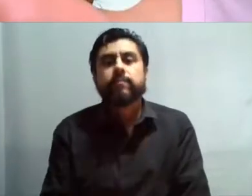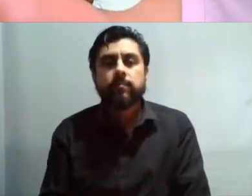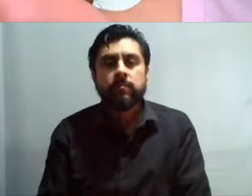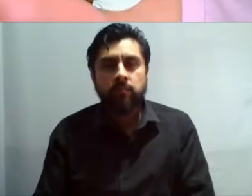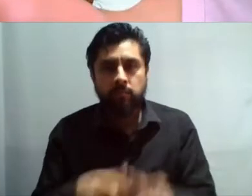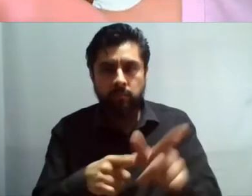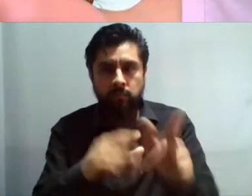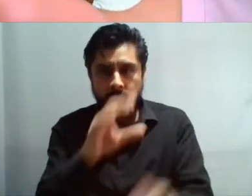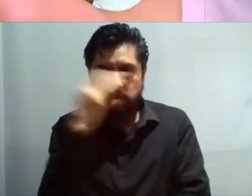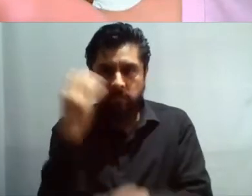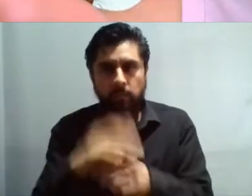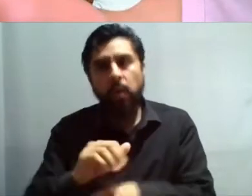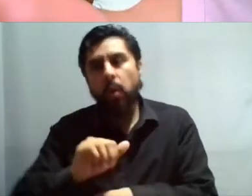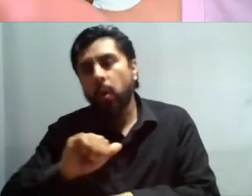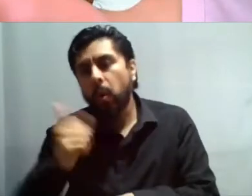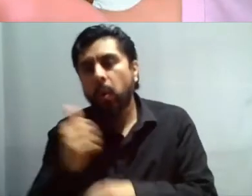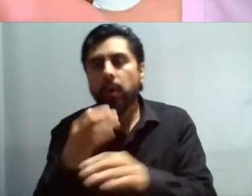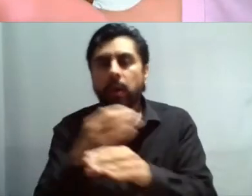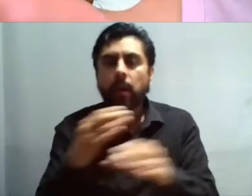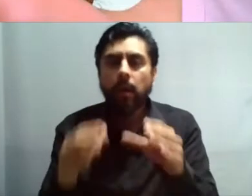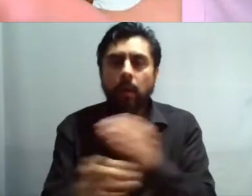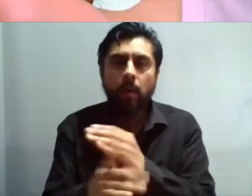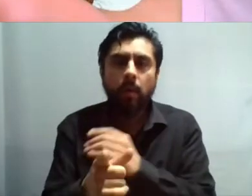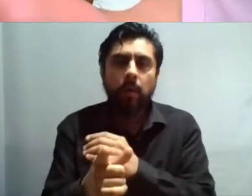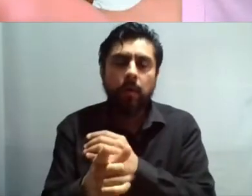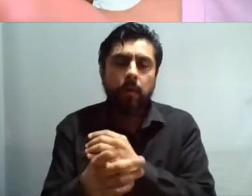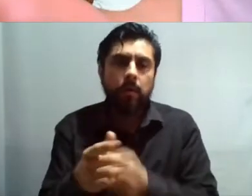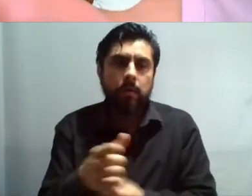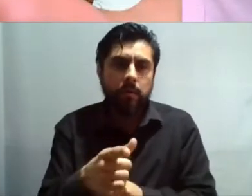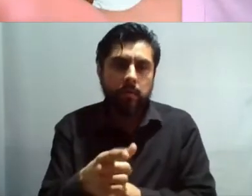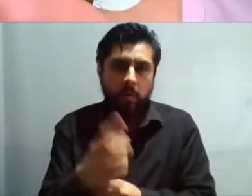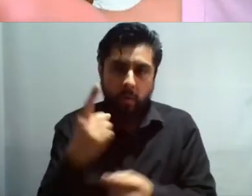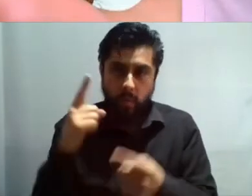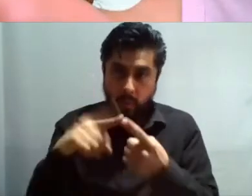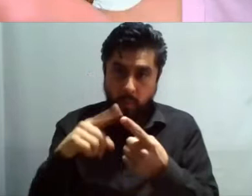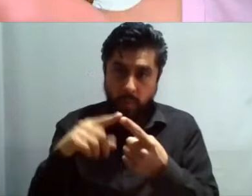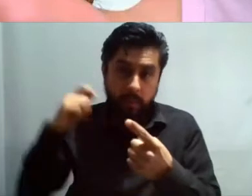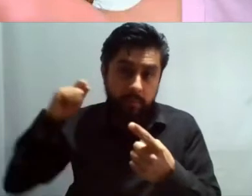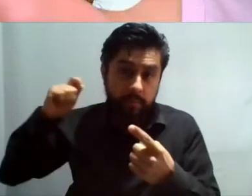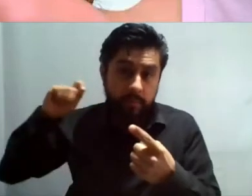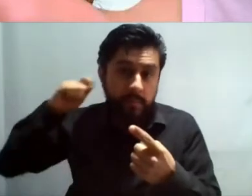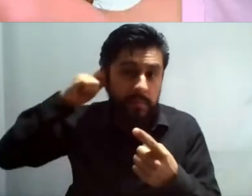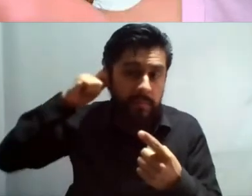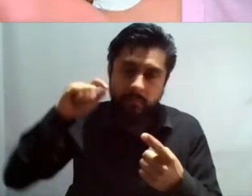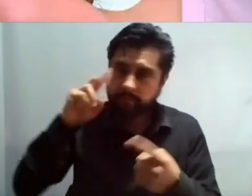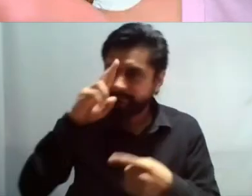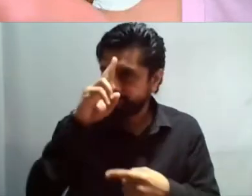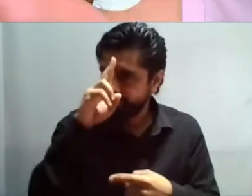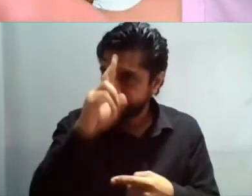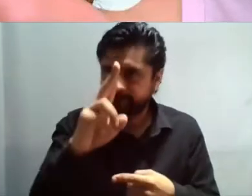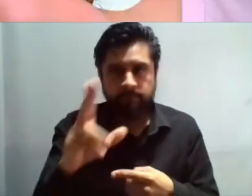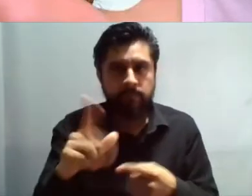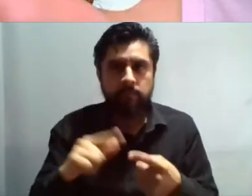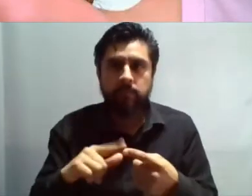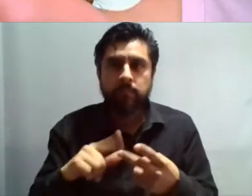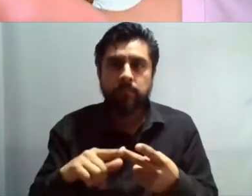¿Qué otra cosa también incorrecta? Es decir, una ya dijimos, cuerpos extraños, cotonetes, no, podemos lastimar.